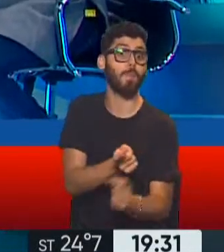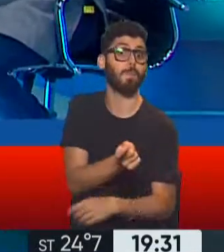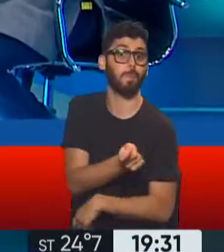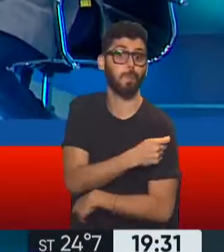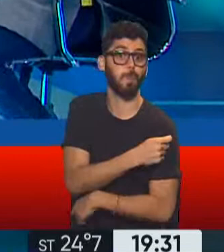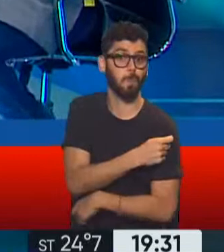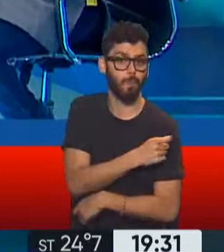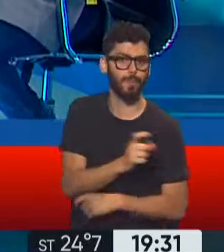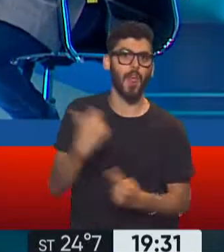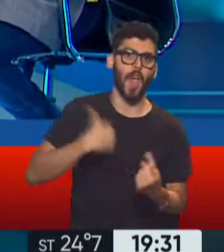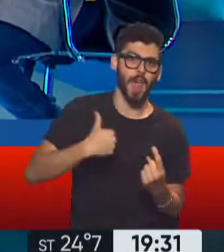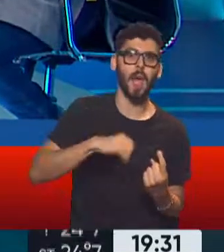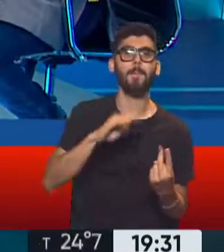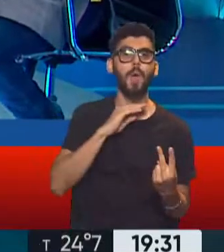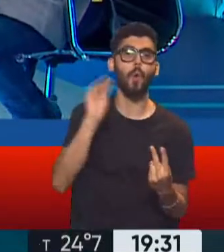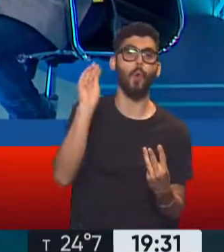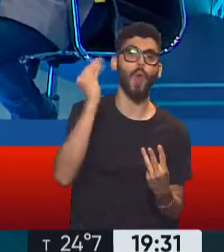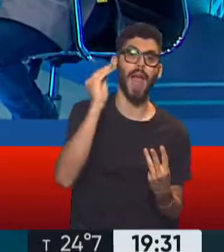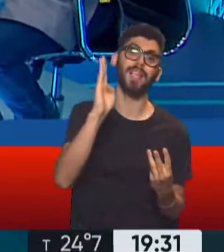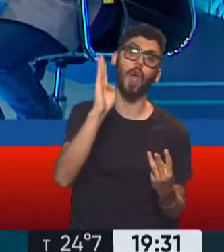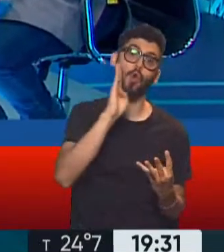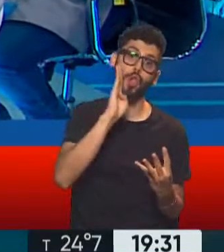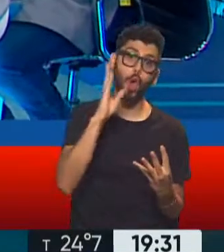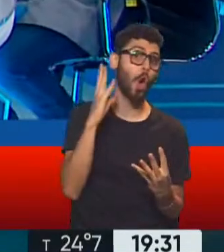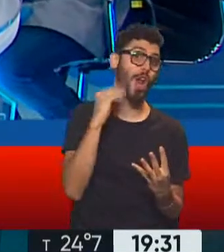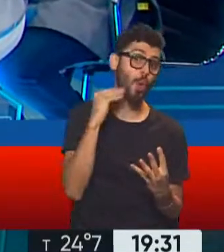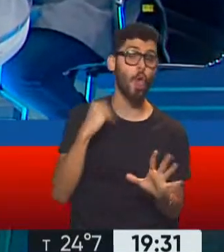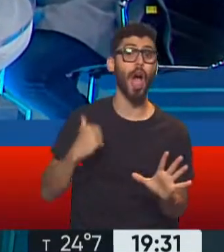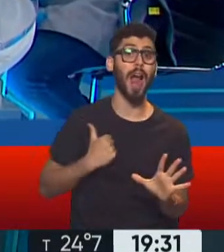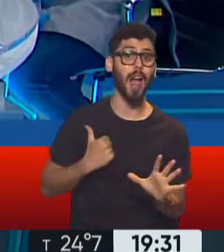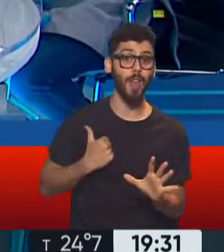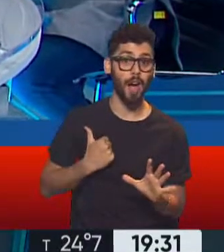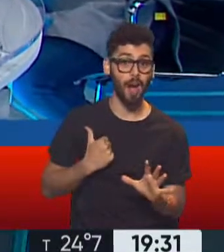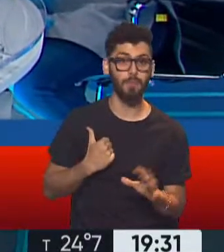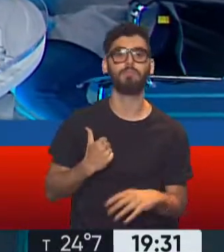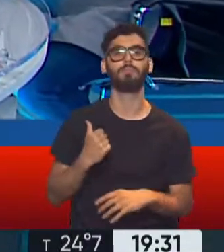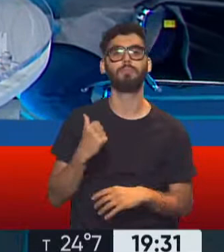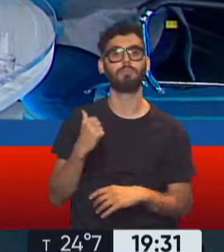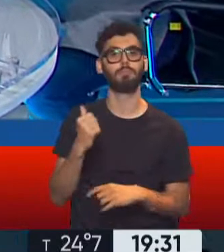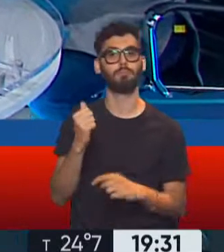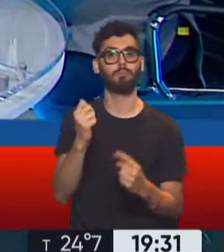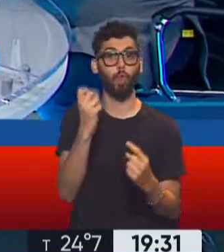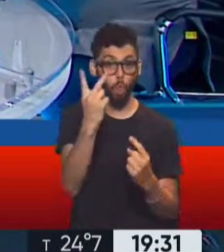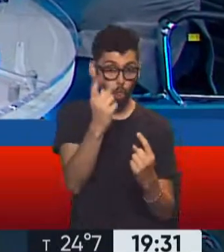24.134 personas, Argentina, México, Brasil, Estados Unidos, Reino Unido y Canadá. Y Canadá. Segunda dosis.